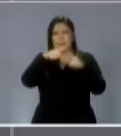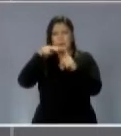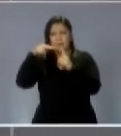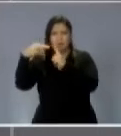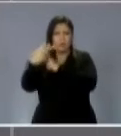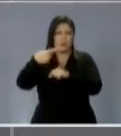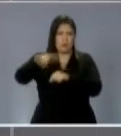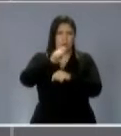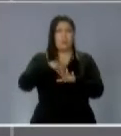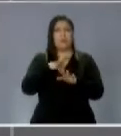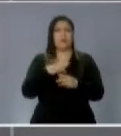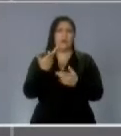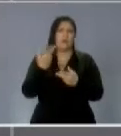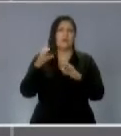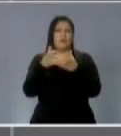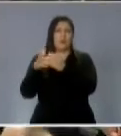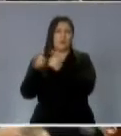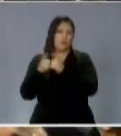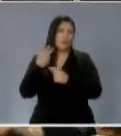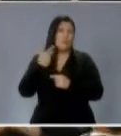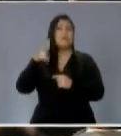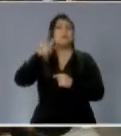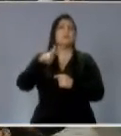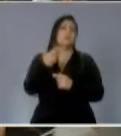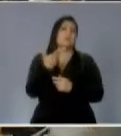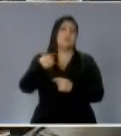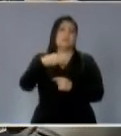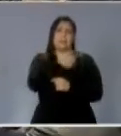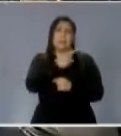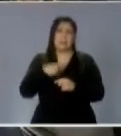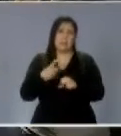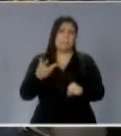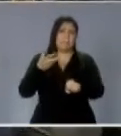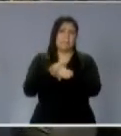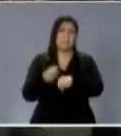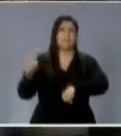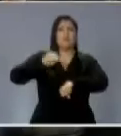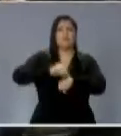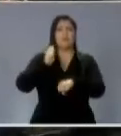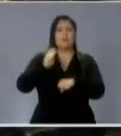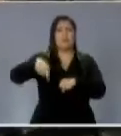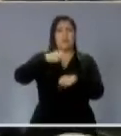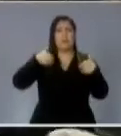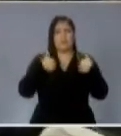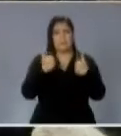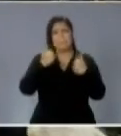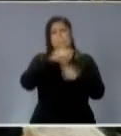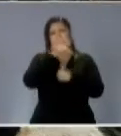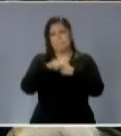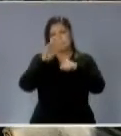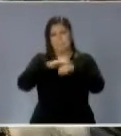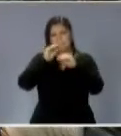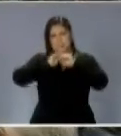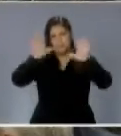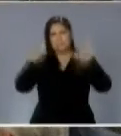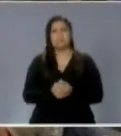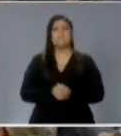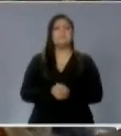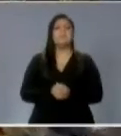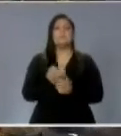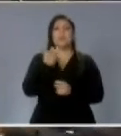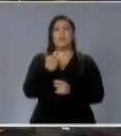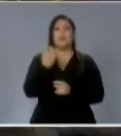con cifras creíbles. Y siguió con el gesto de humildad que siempre adorna a los que se despiden, porque en última